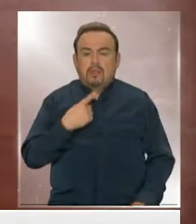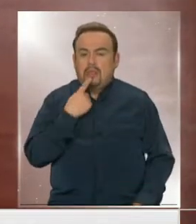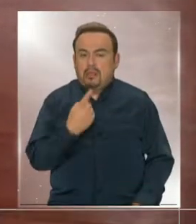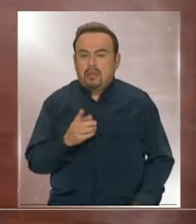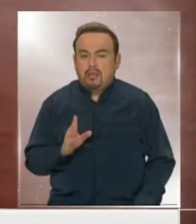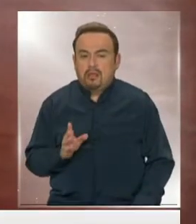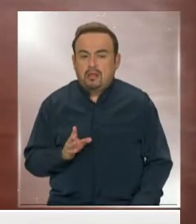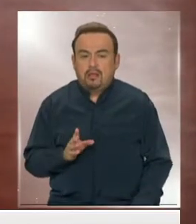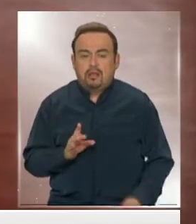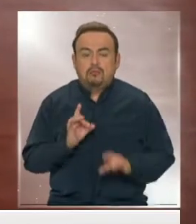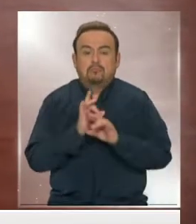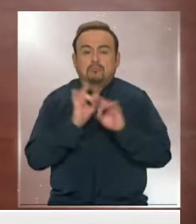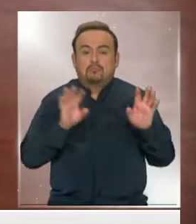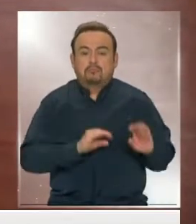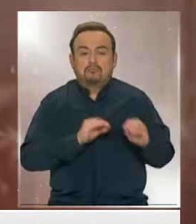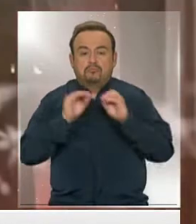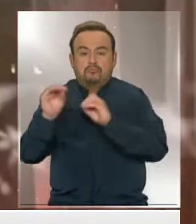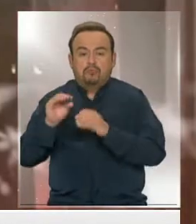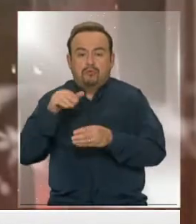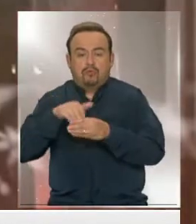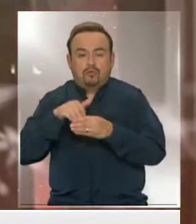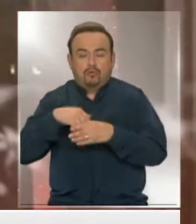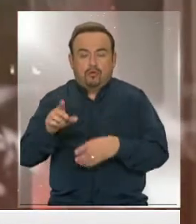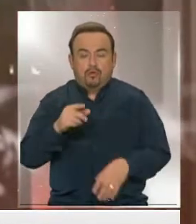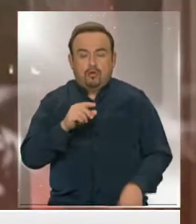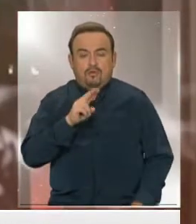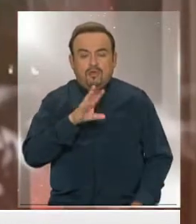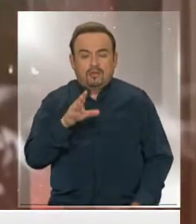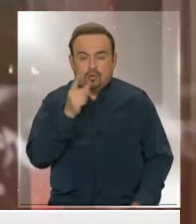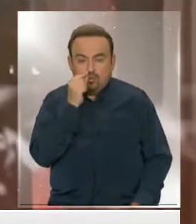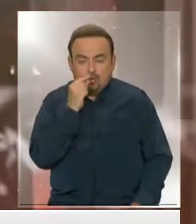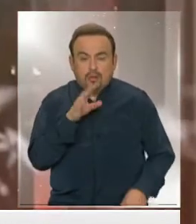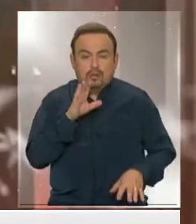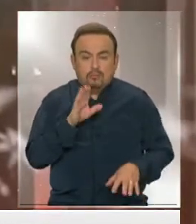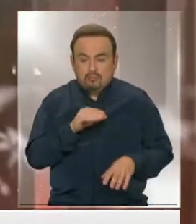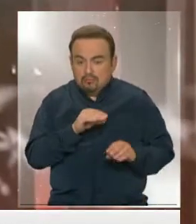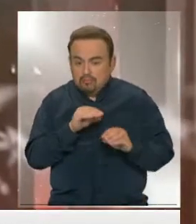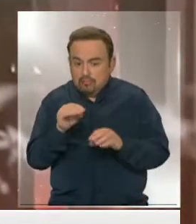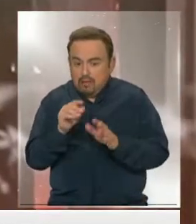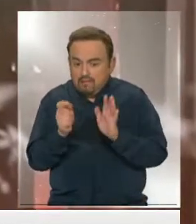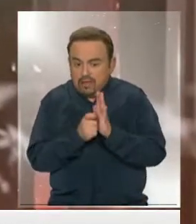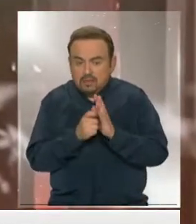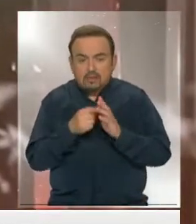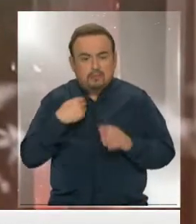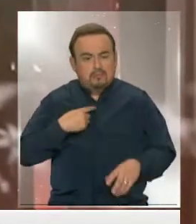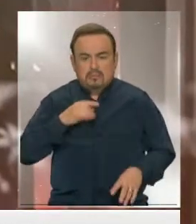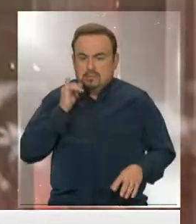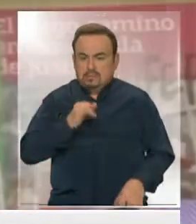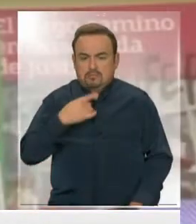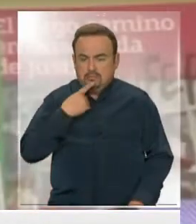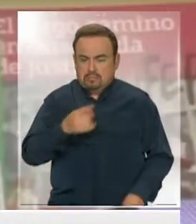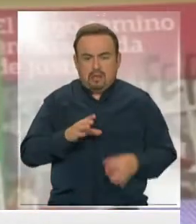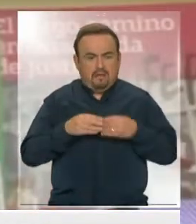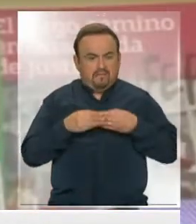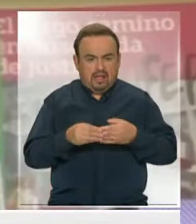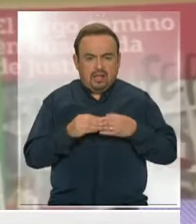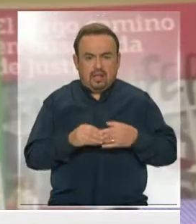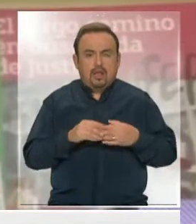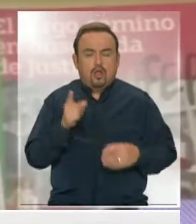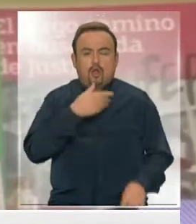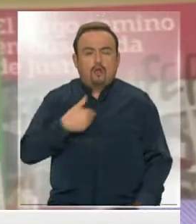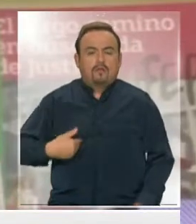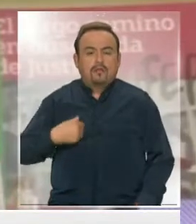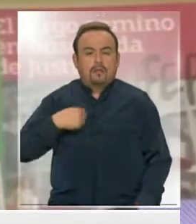plantearse una eventual postergación del plebiscito. Conversaremos cuando llegue el momento y nosotros siempre hemos sido razonables y flexibles. El gobierno no